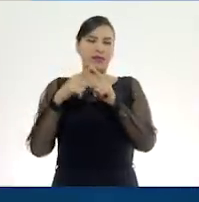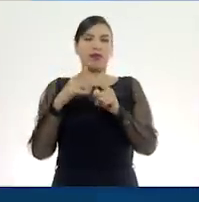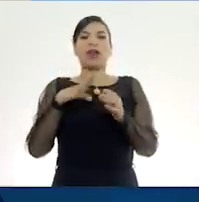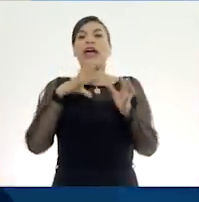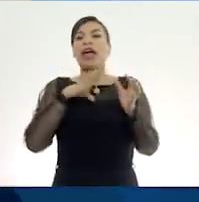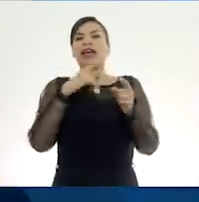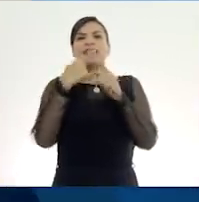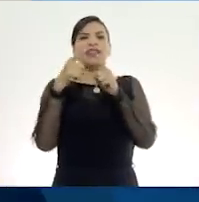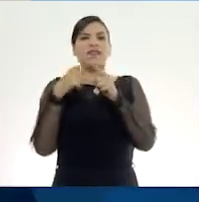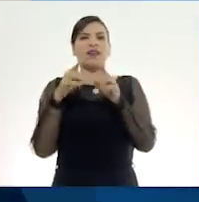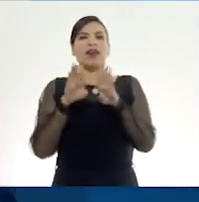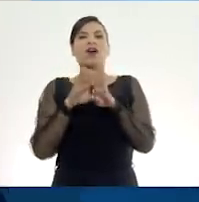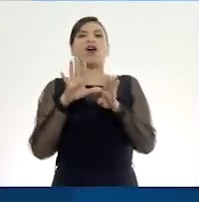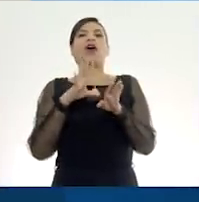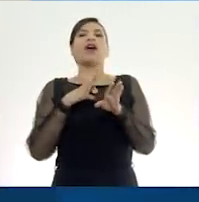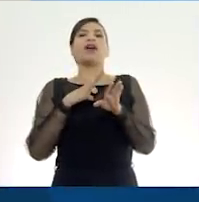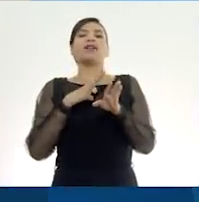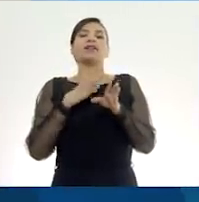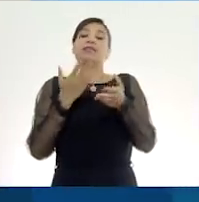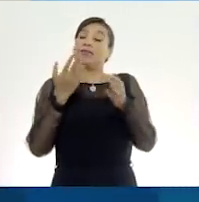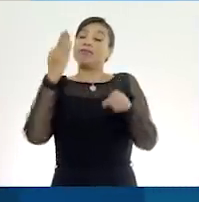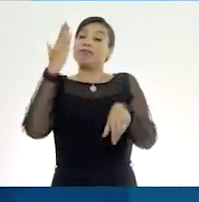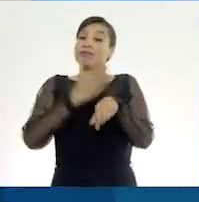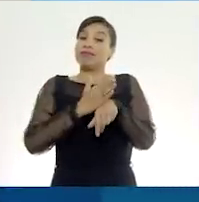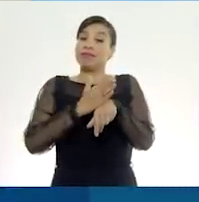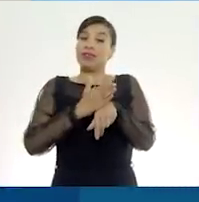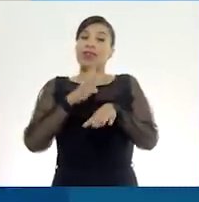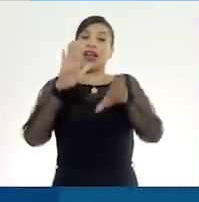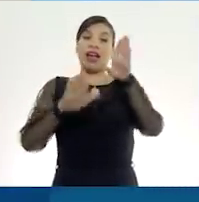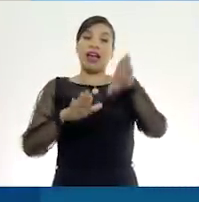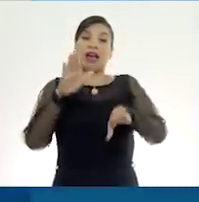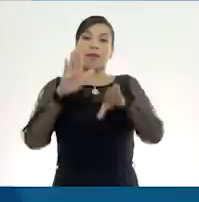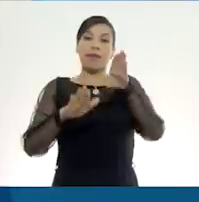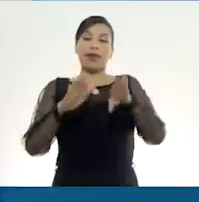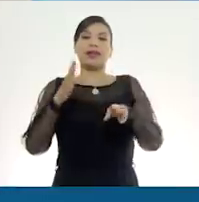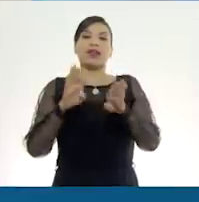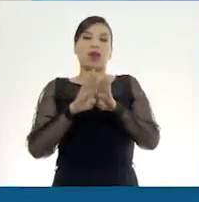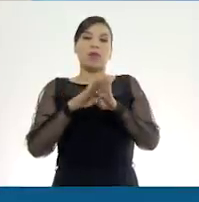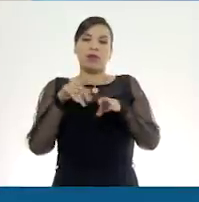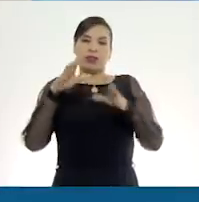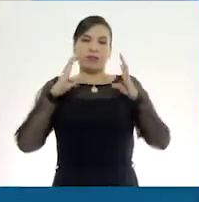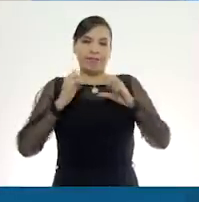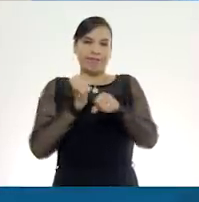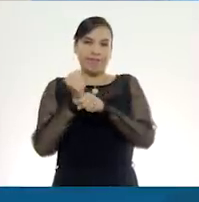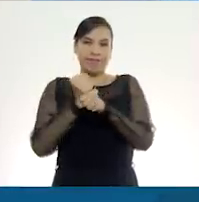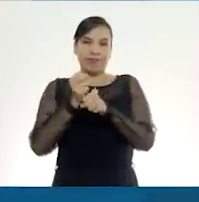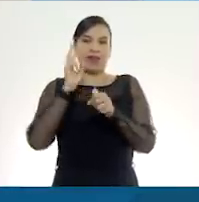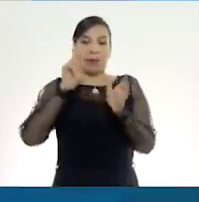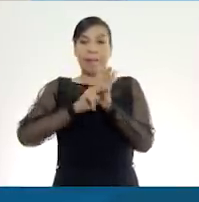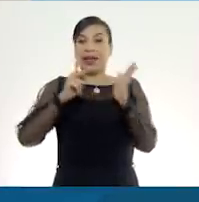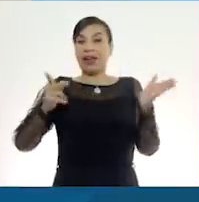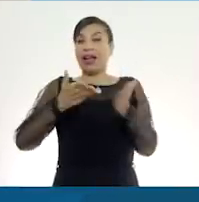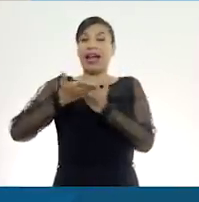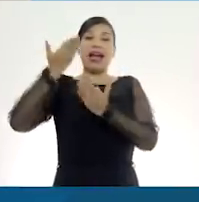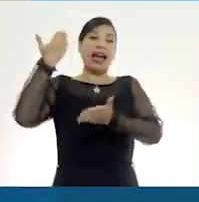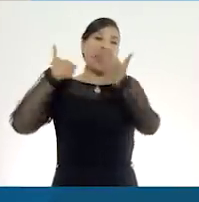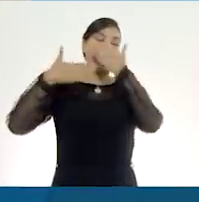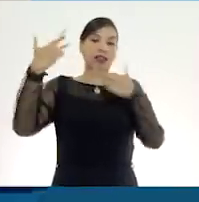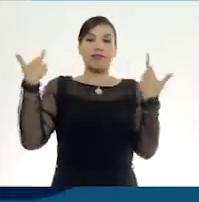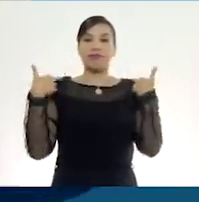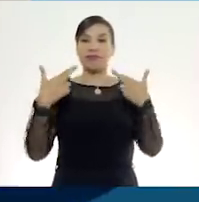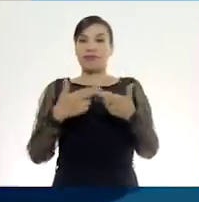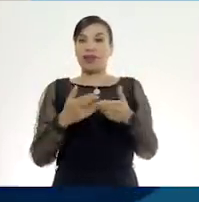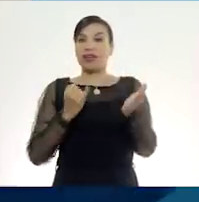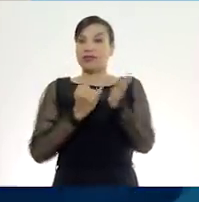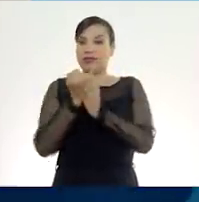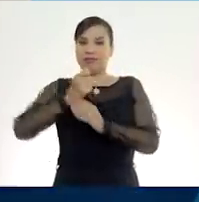también ciertos castigos, incluso físicos. En los periódicos, por ejemplo, todavía podemos leer que en aquella época los maestros